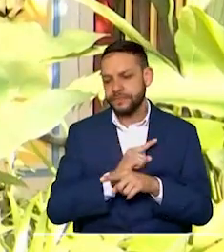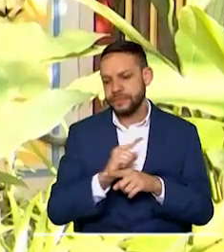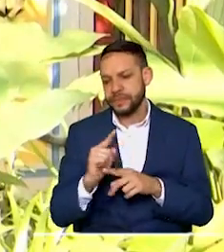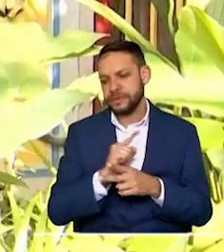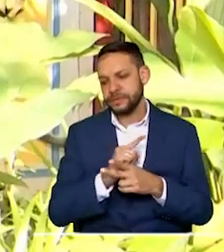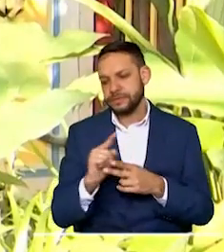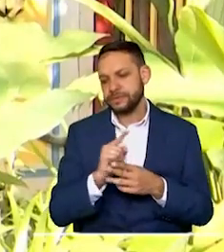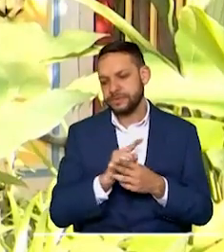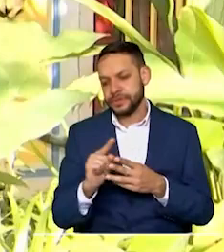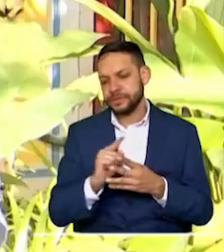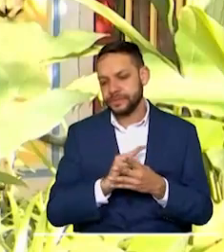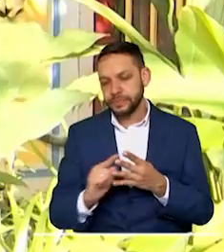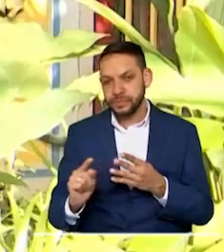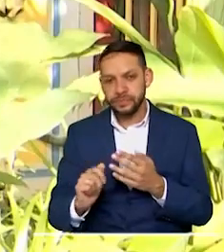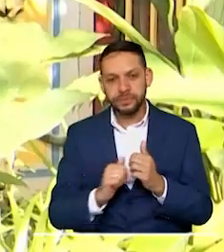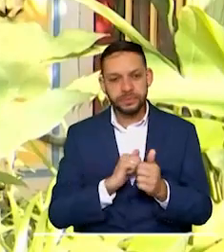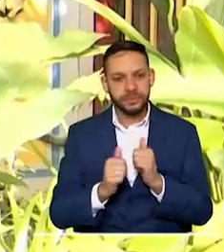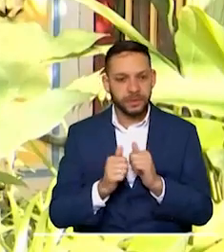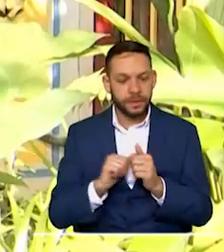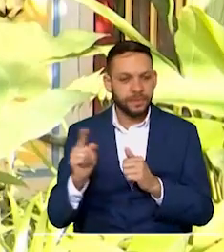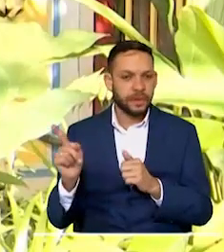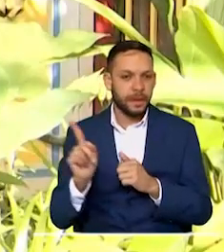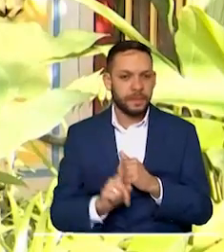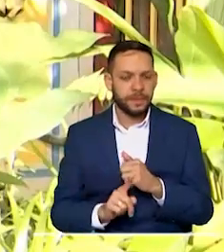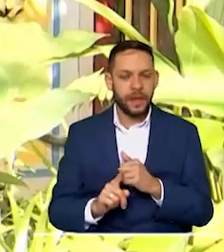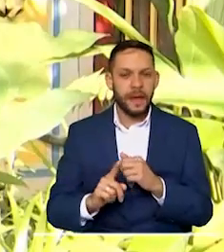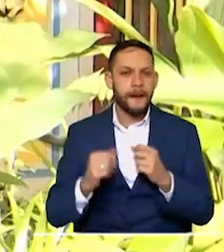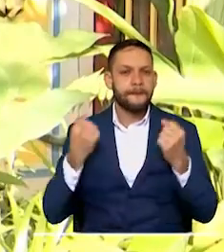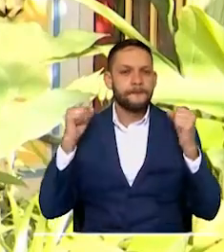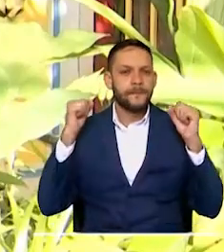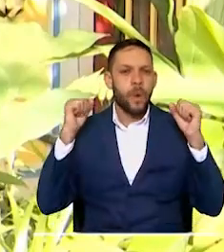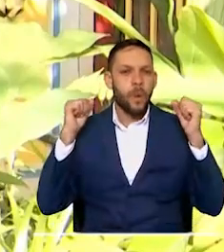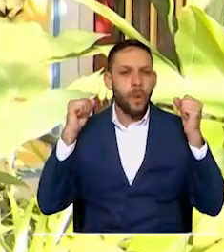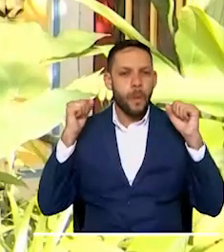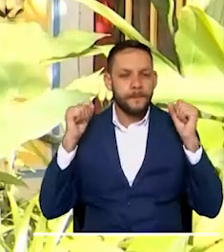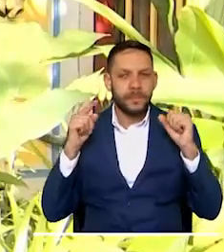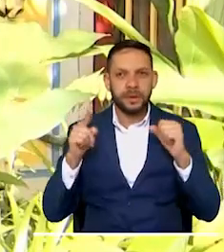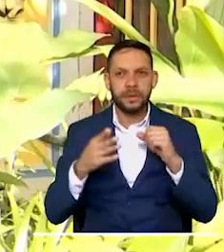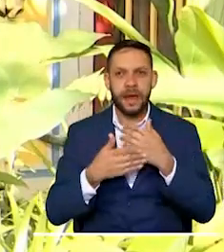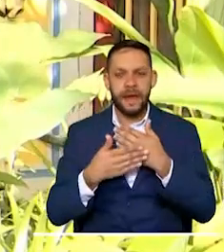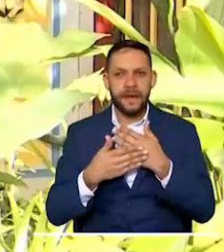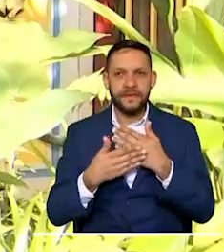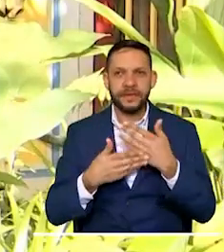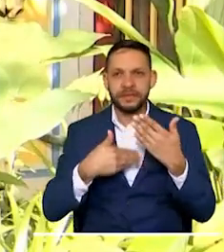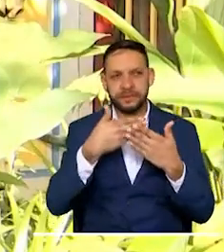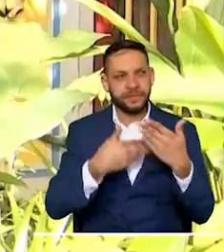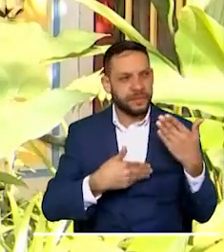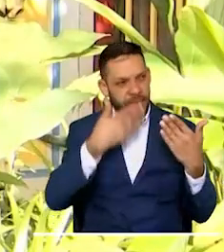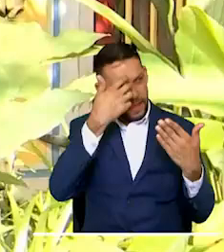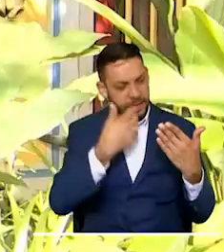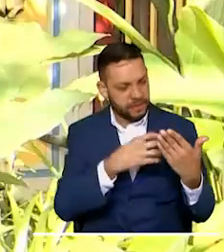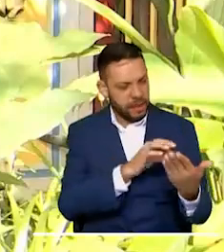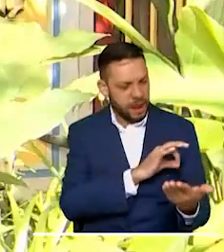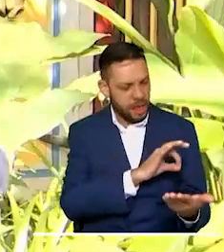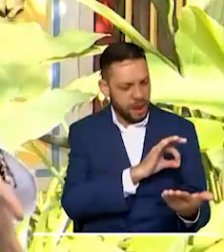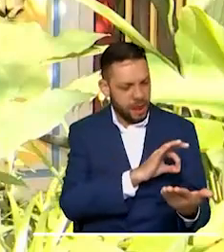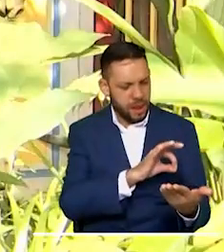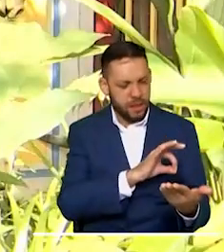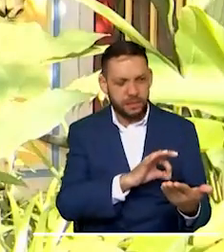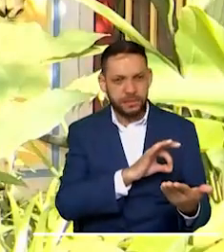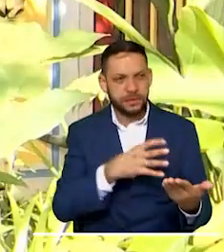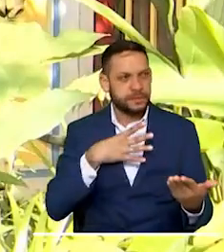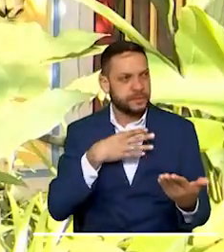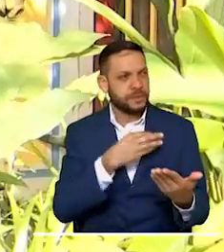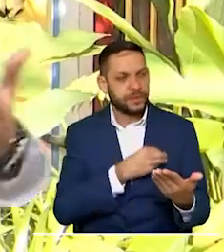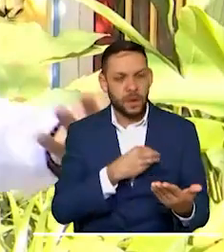y que llega preocupado por un examen de laboratorio con unos triglicéridos elevadísimos. Y cuando veíamos cómo había sido